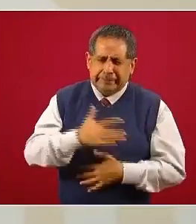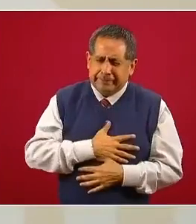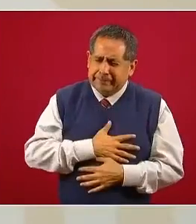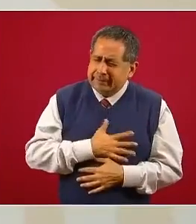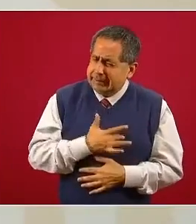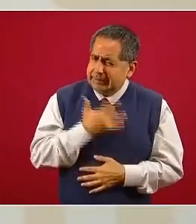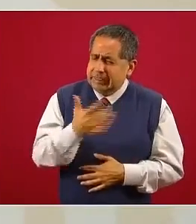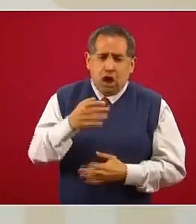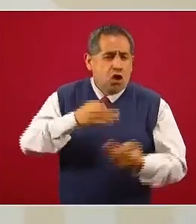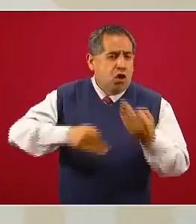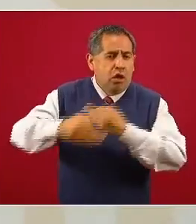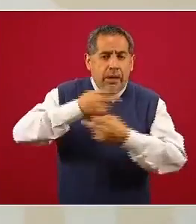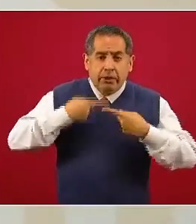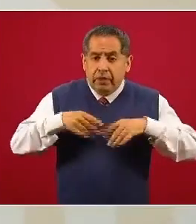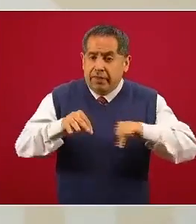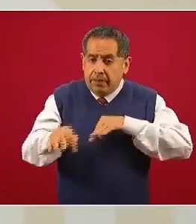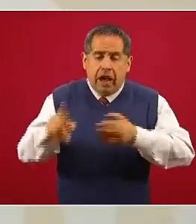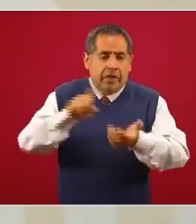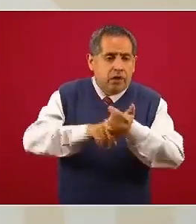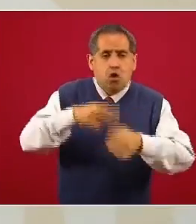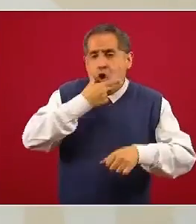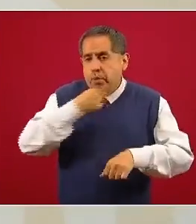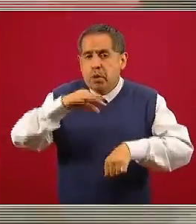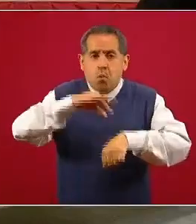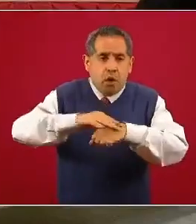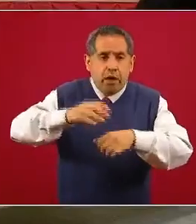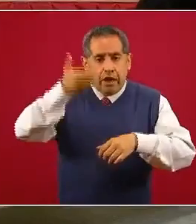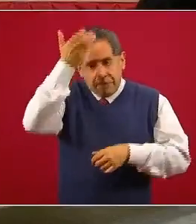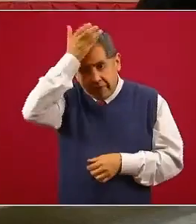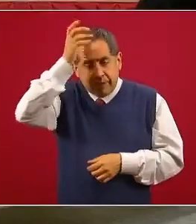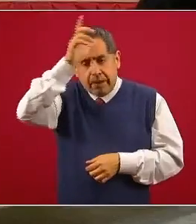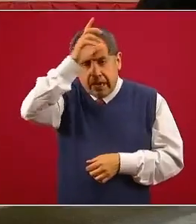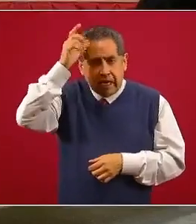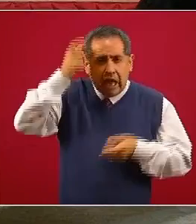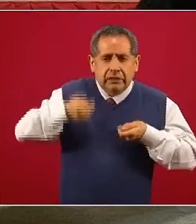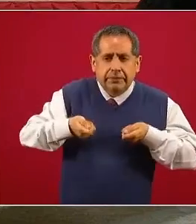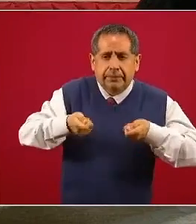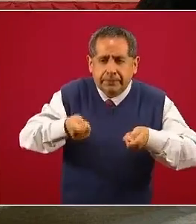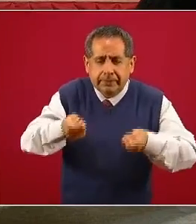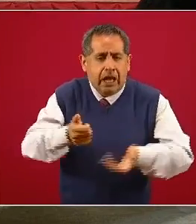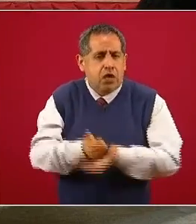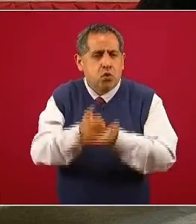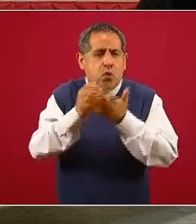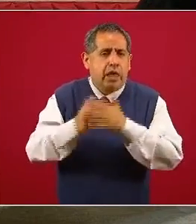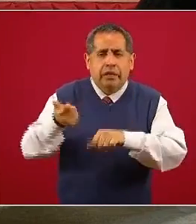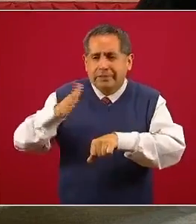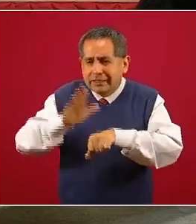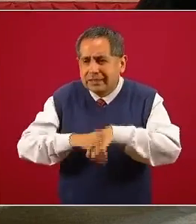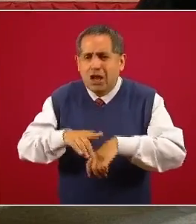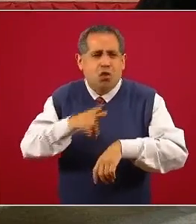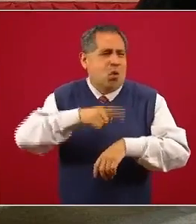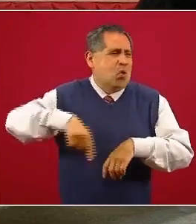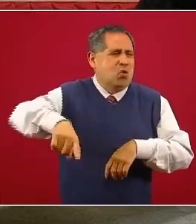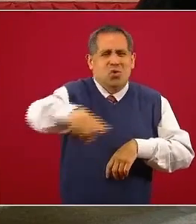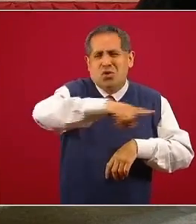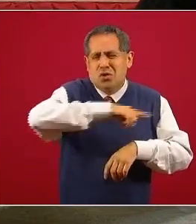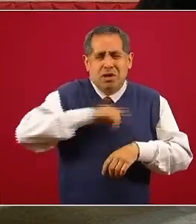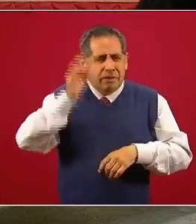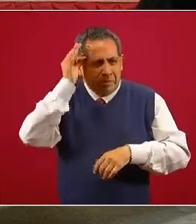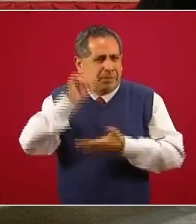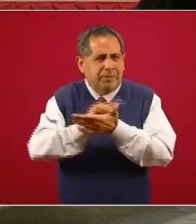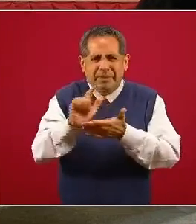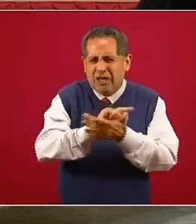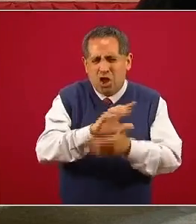con todo el personal, porque médicos, enfermeras, camilleros, afanadores, administrativos, gente